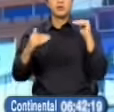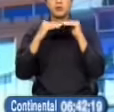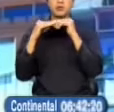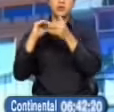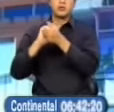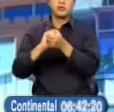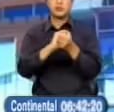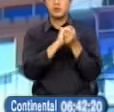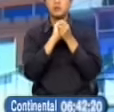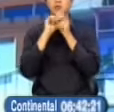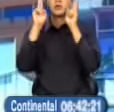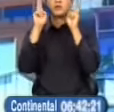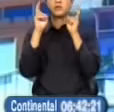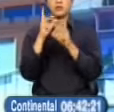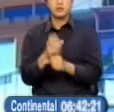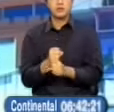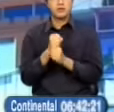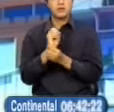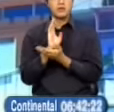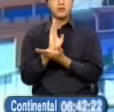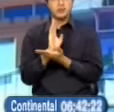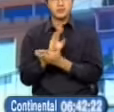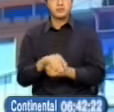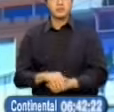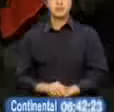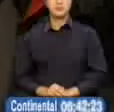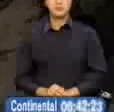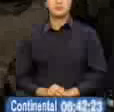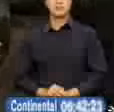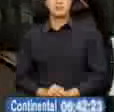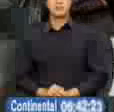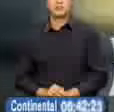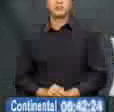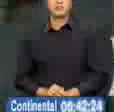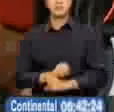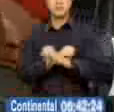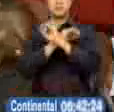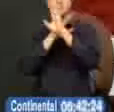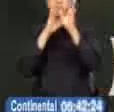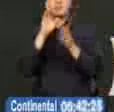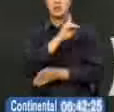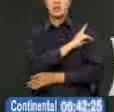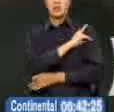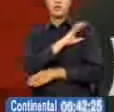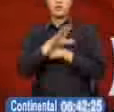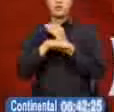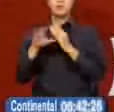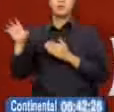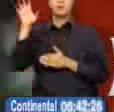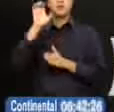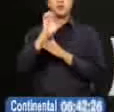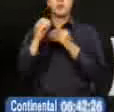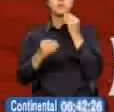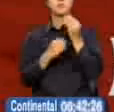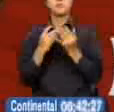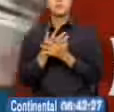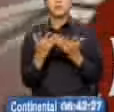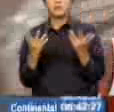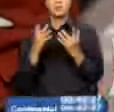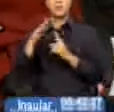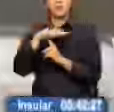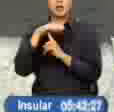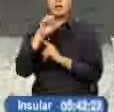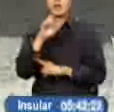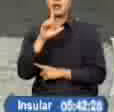solidarias en materia de seguridad social desde temprano delegados de todas las provincias del país se concentraron en el parque